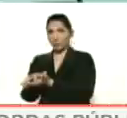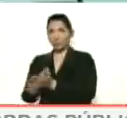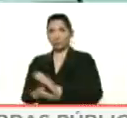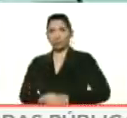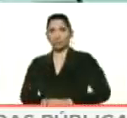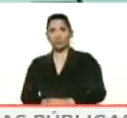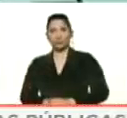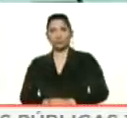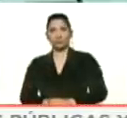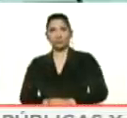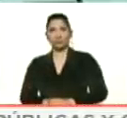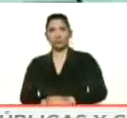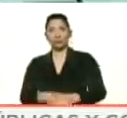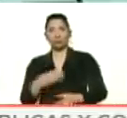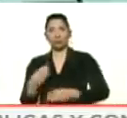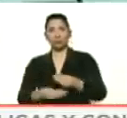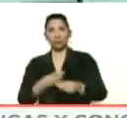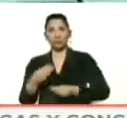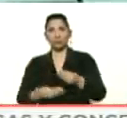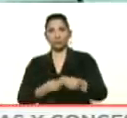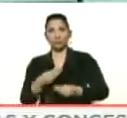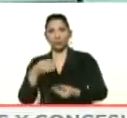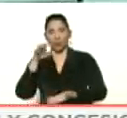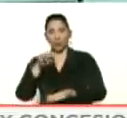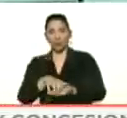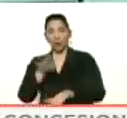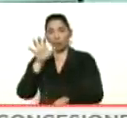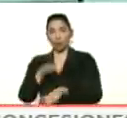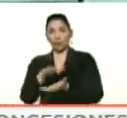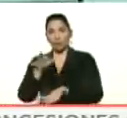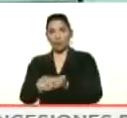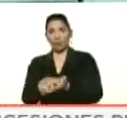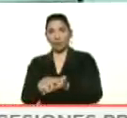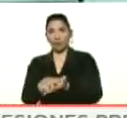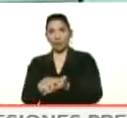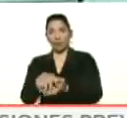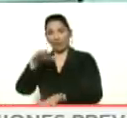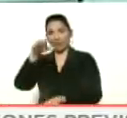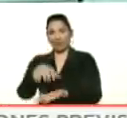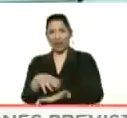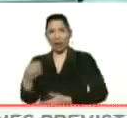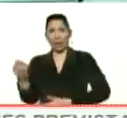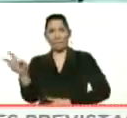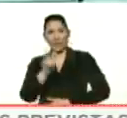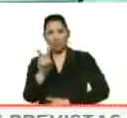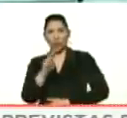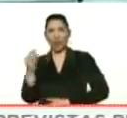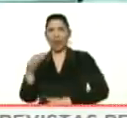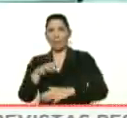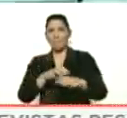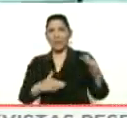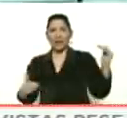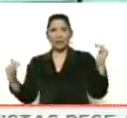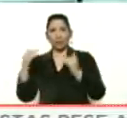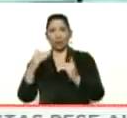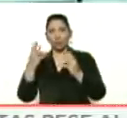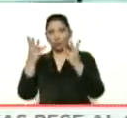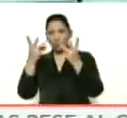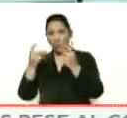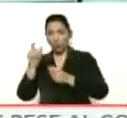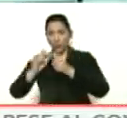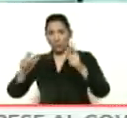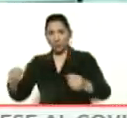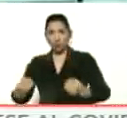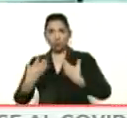Nueva Esparta hacen del estado Nueva Esparta el estado de Venezuela con mayor número de casos